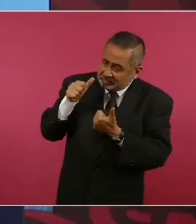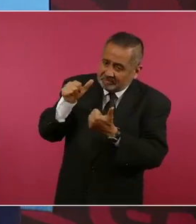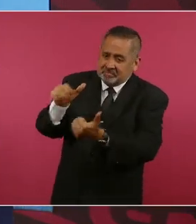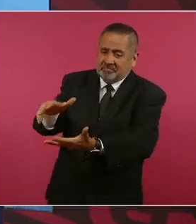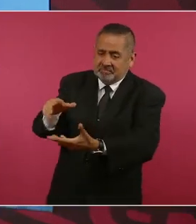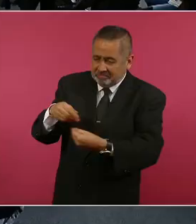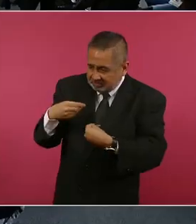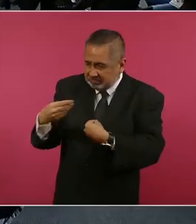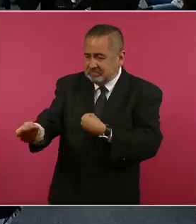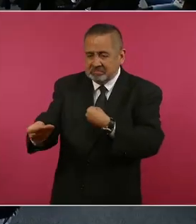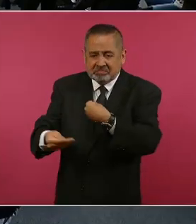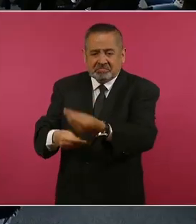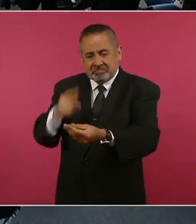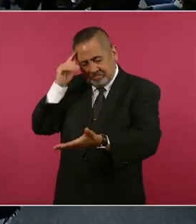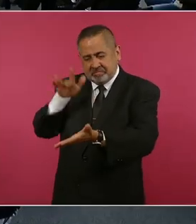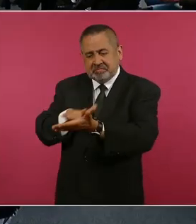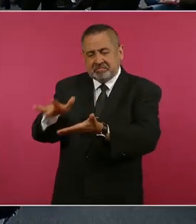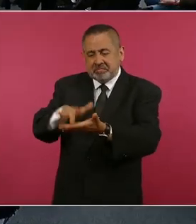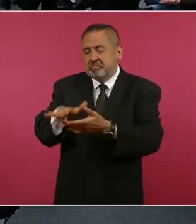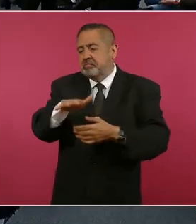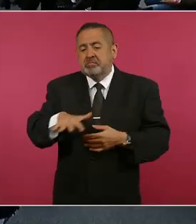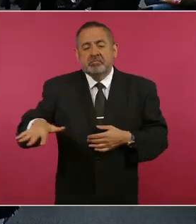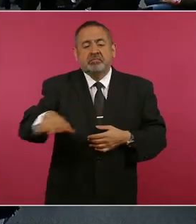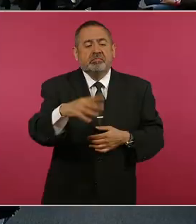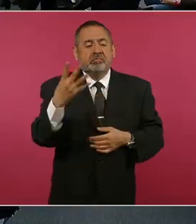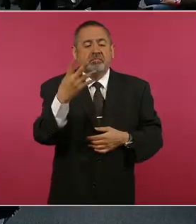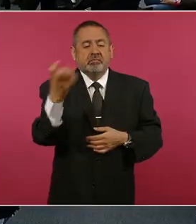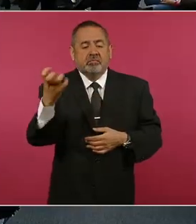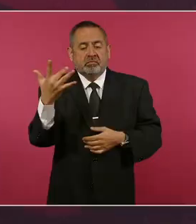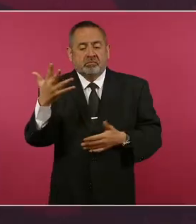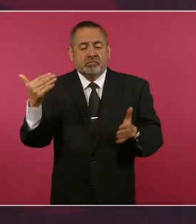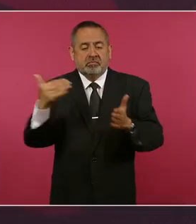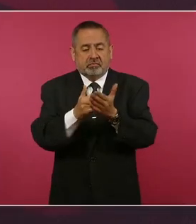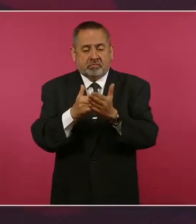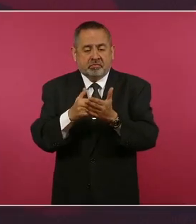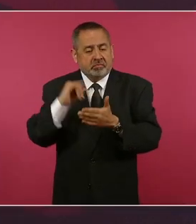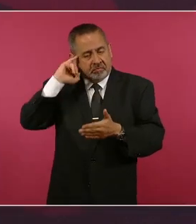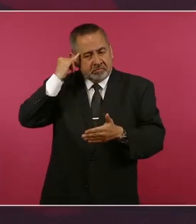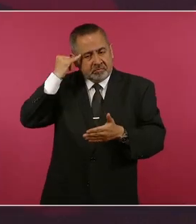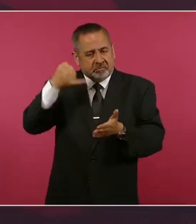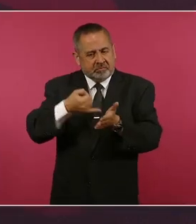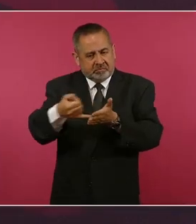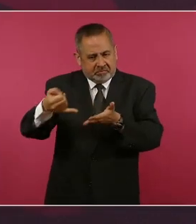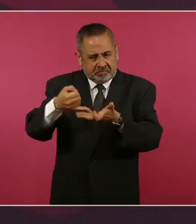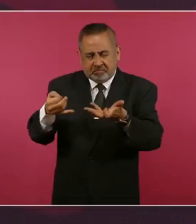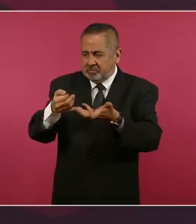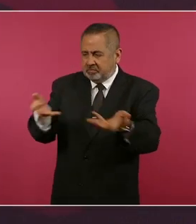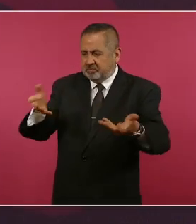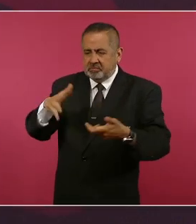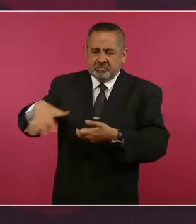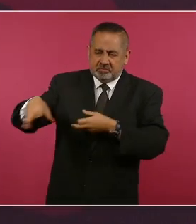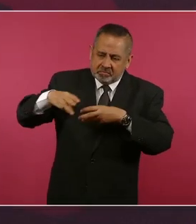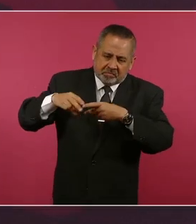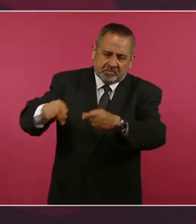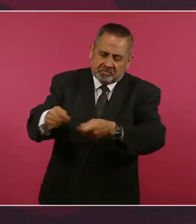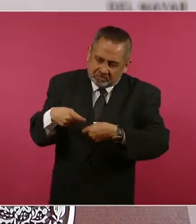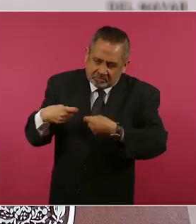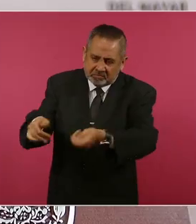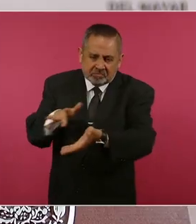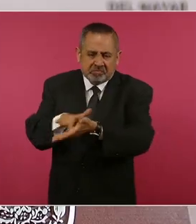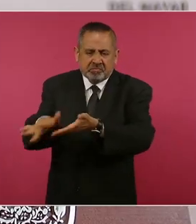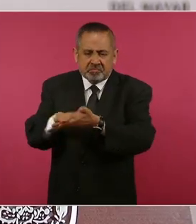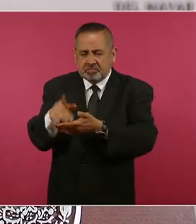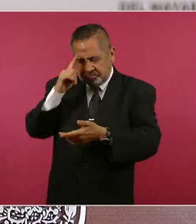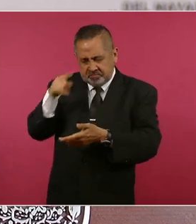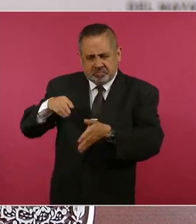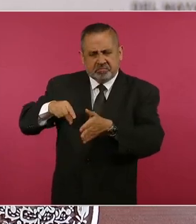para apoyar a 450,000 campesinos sembradores para que